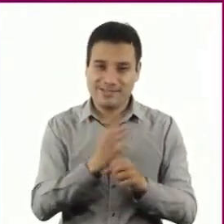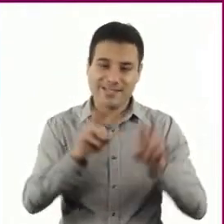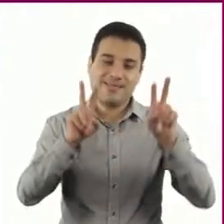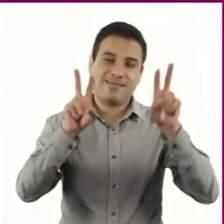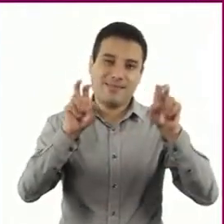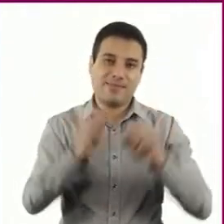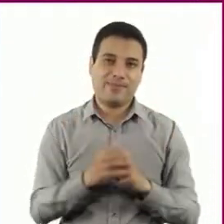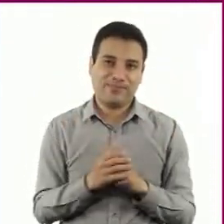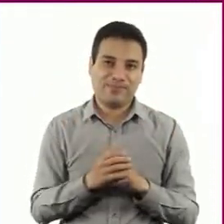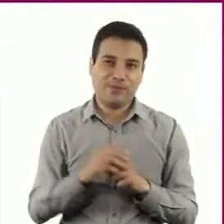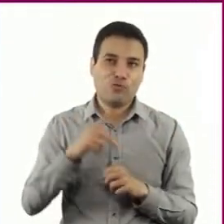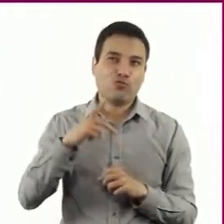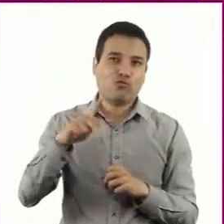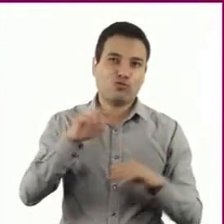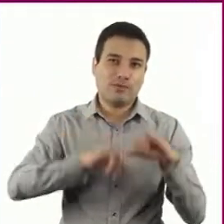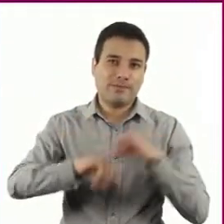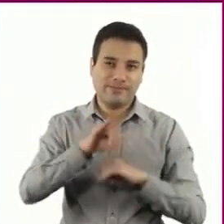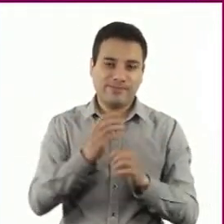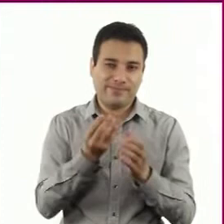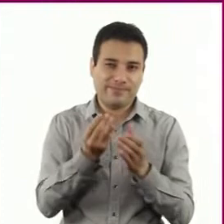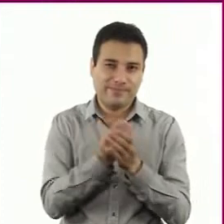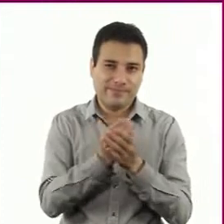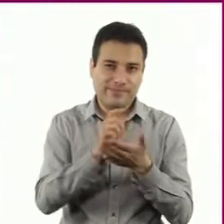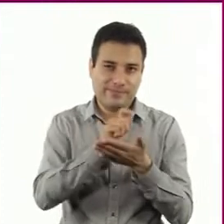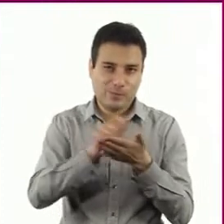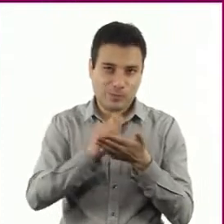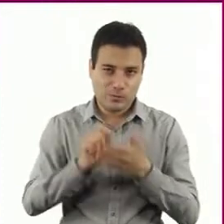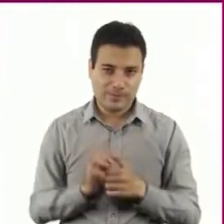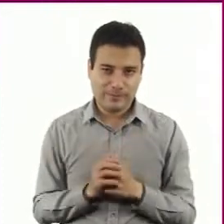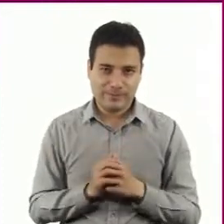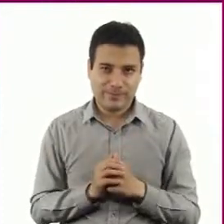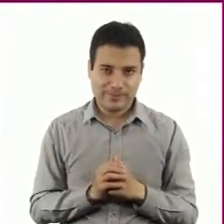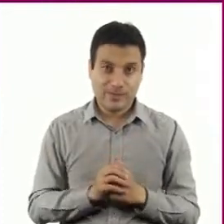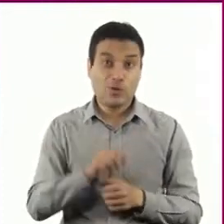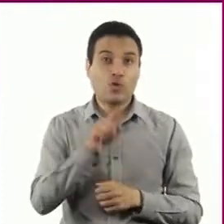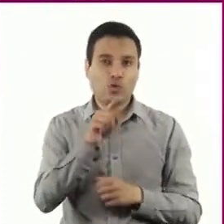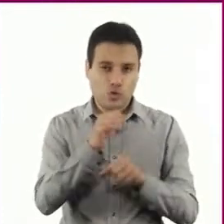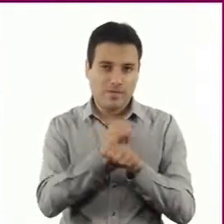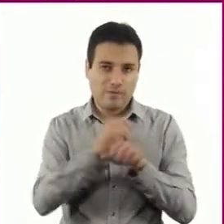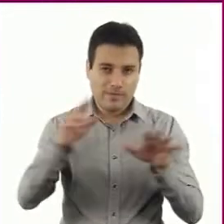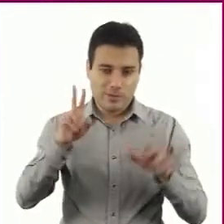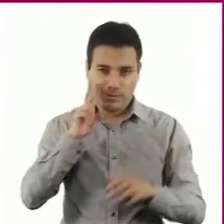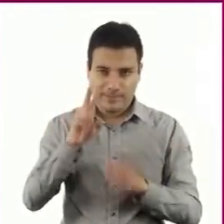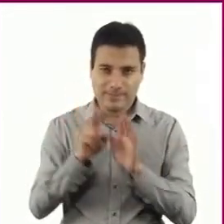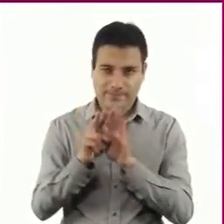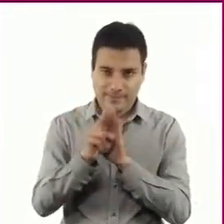la notación científica. Les invitamos a que analicen la información del siguiente audiovisual.